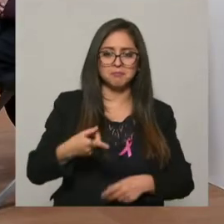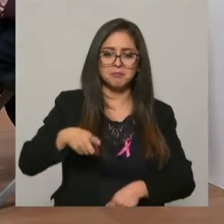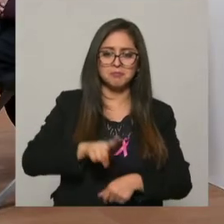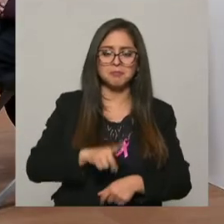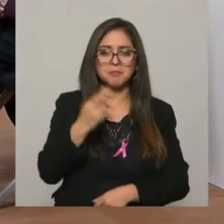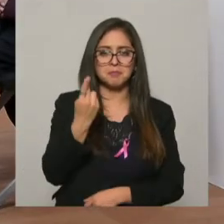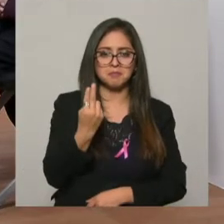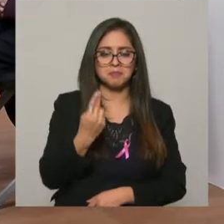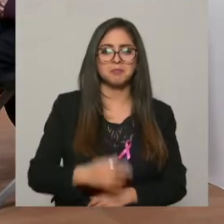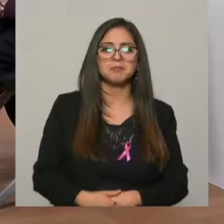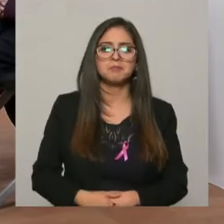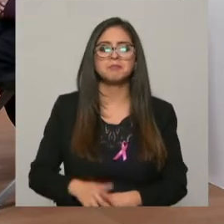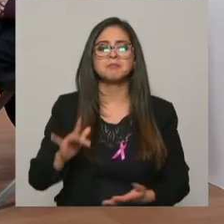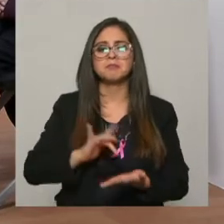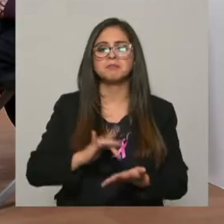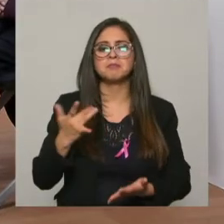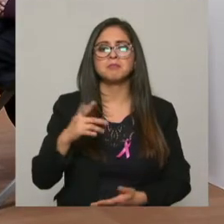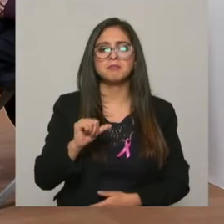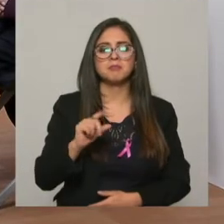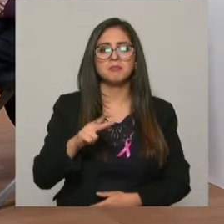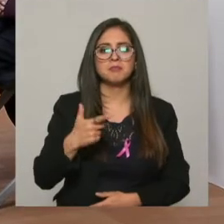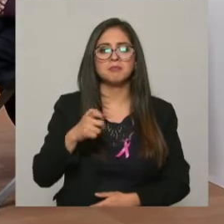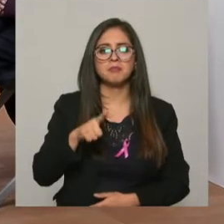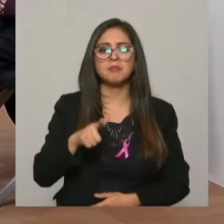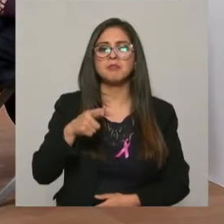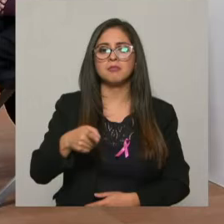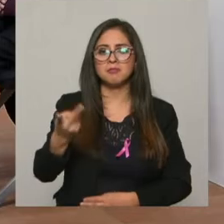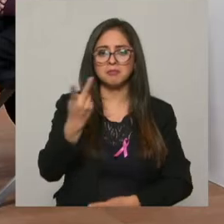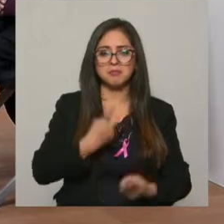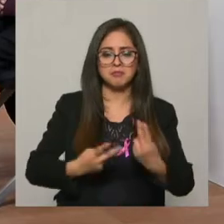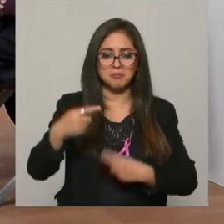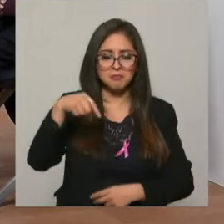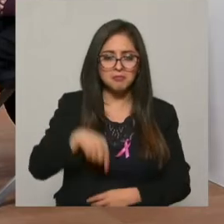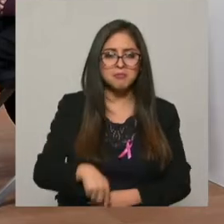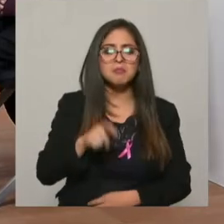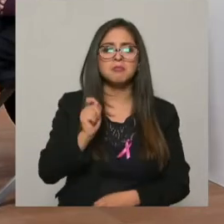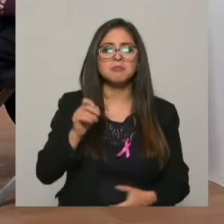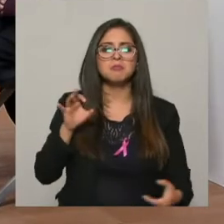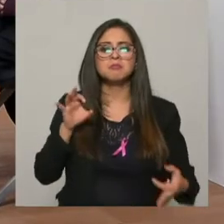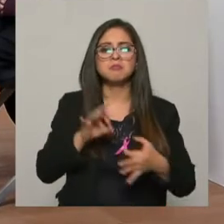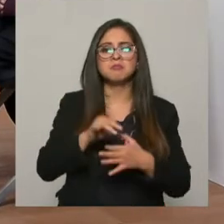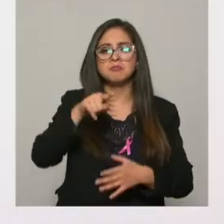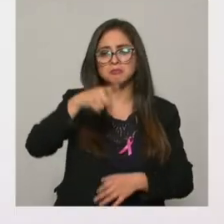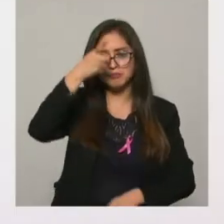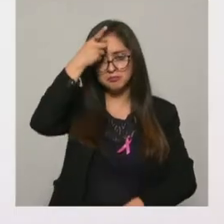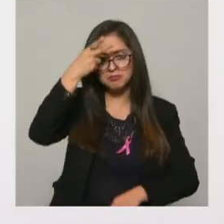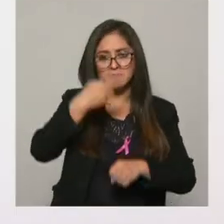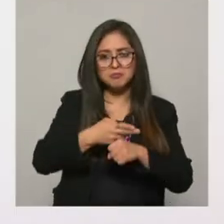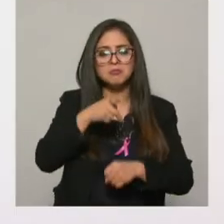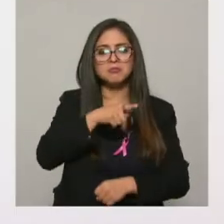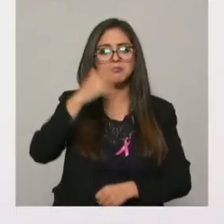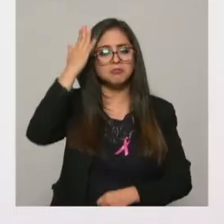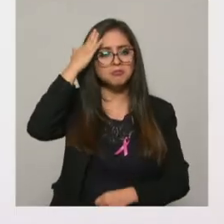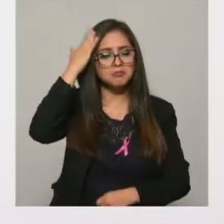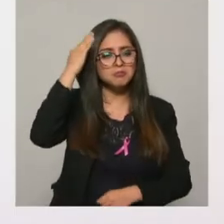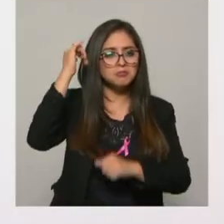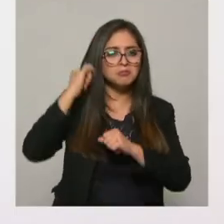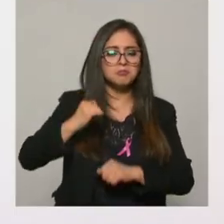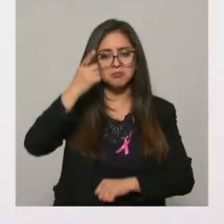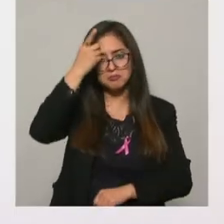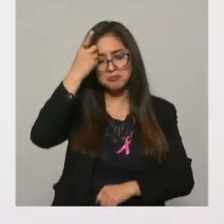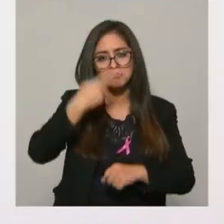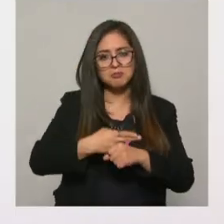25. Muchísimas gracias, Argel. Agradezco muchísimo tu presencia como parte de la dirección. Eres titular de la